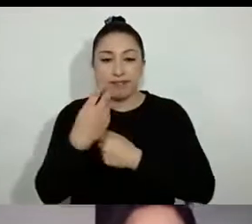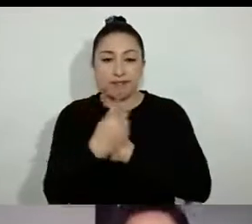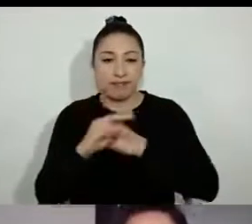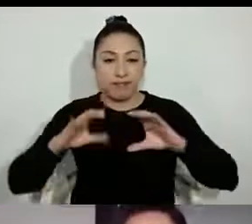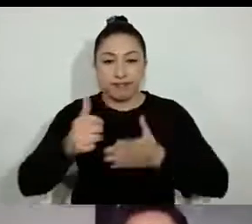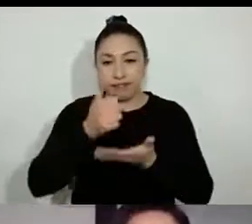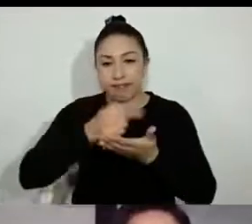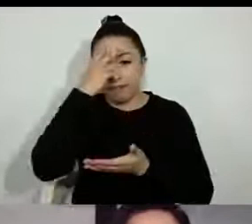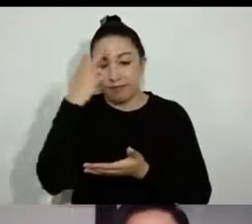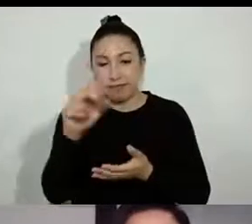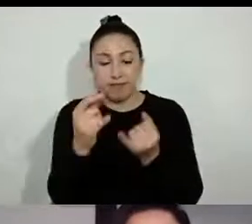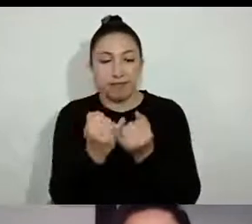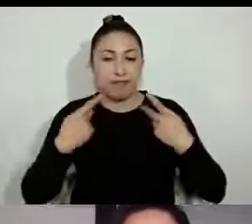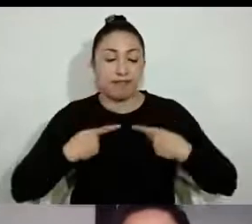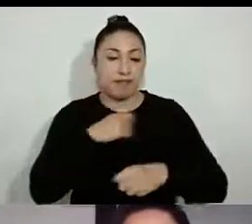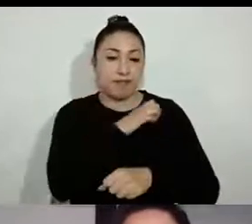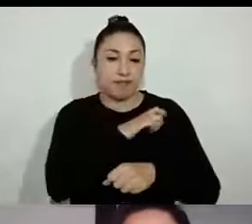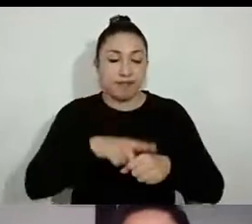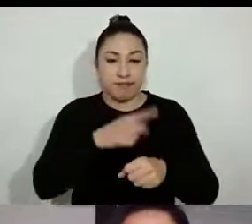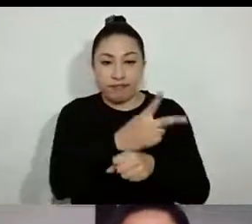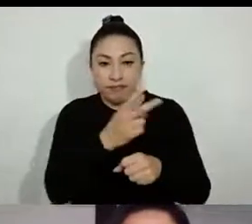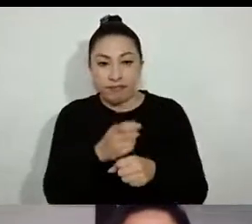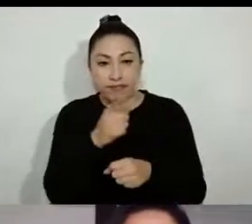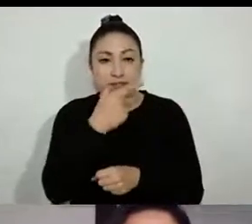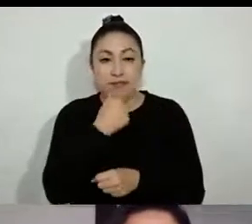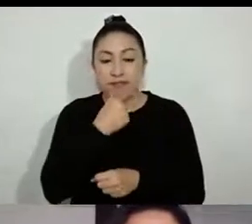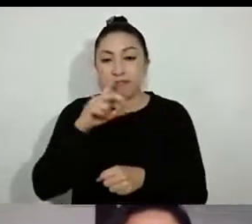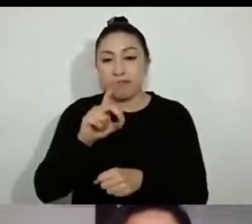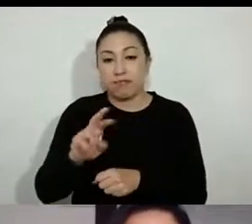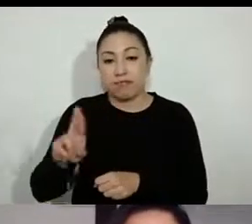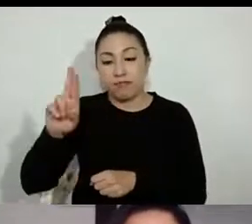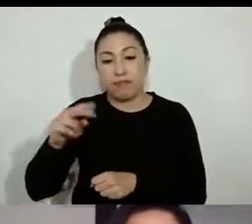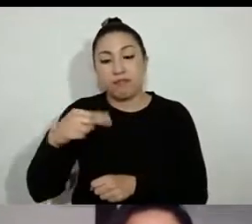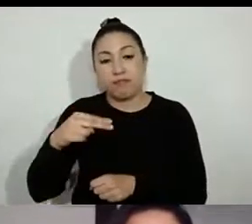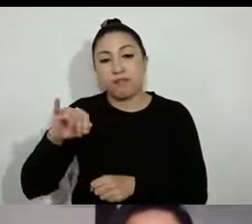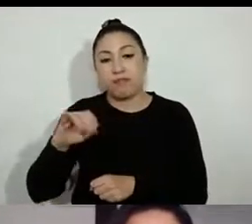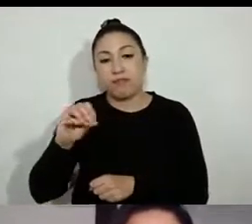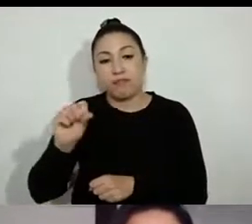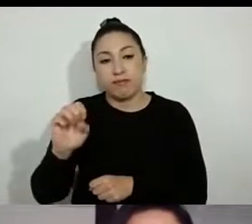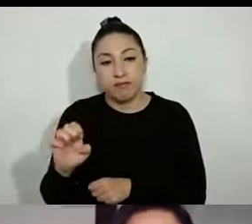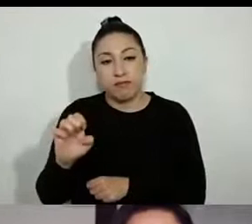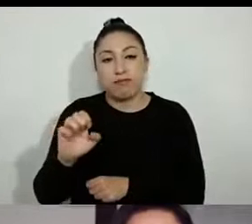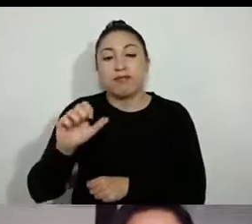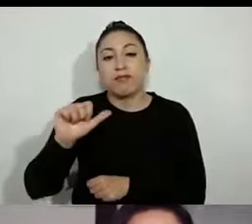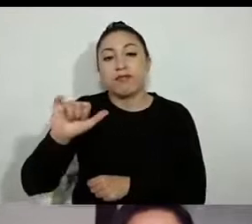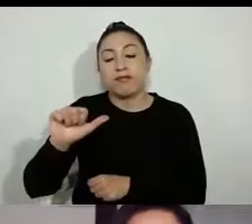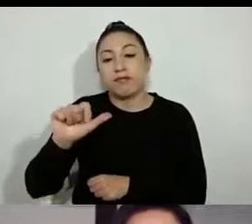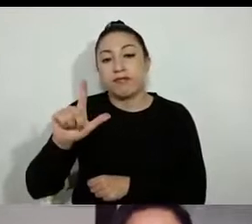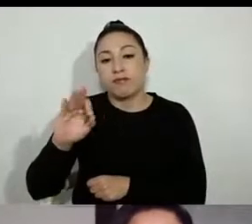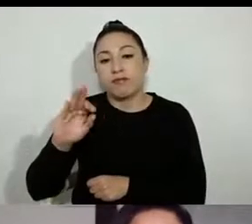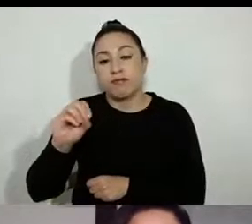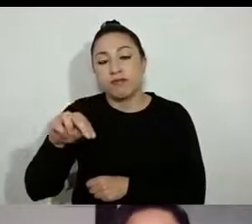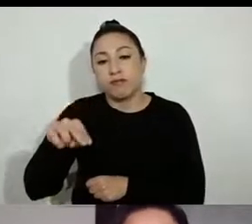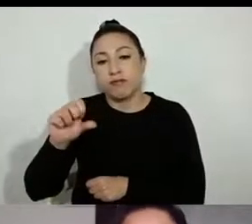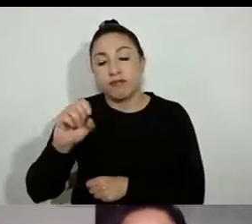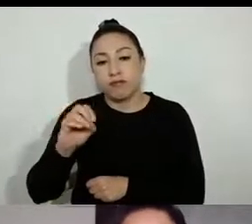invitados especiales, así como al ciudadano, doctor José Alfonso Bouzas Ortiz, quien viene a presentar ante las y los diputados integrantes